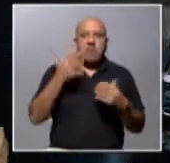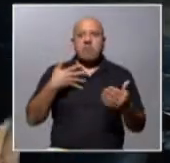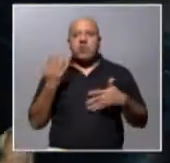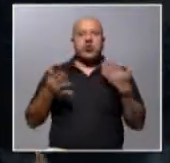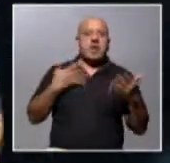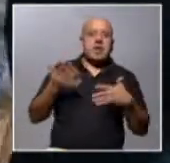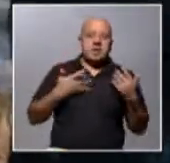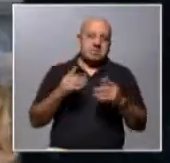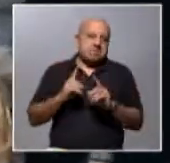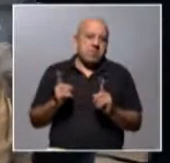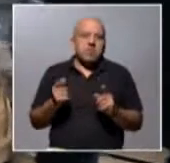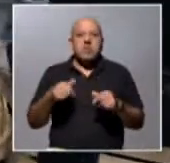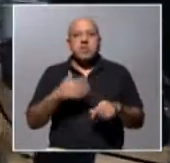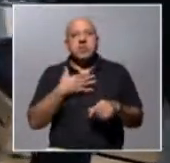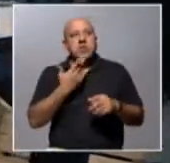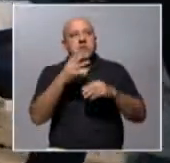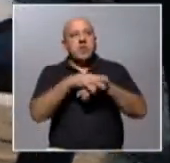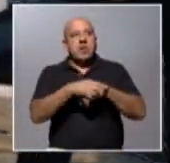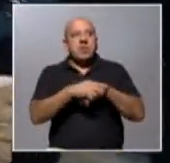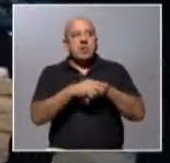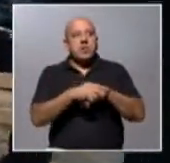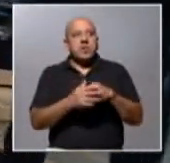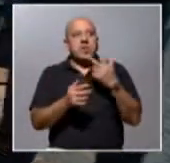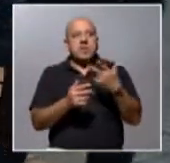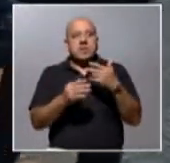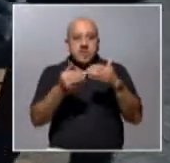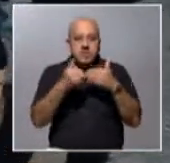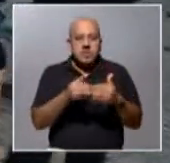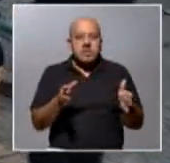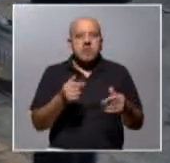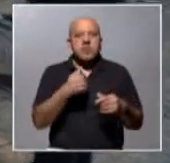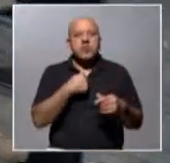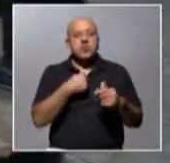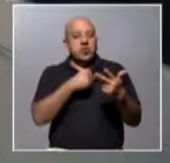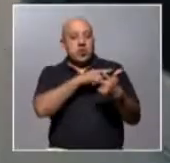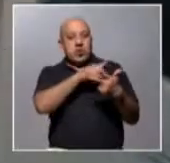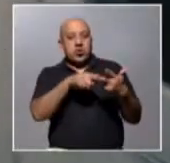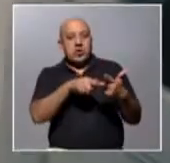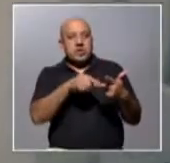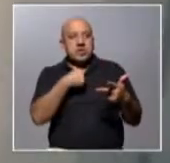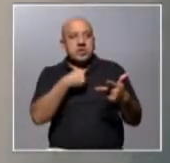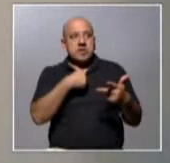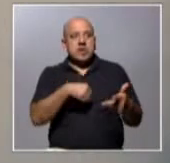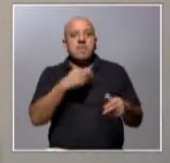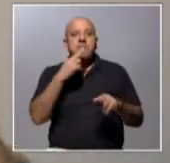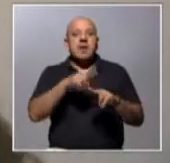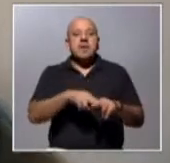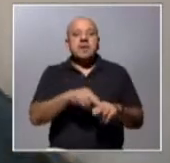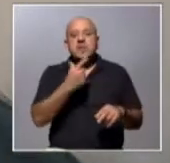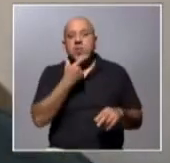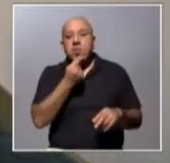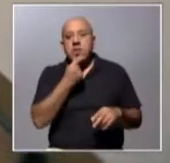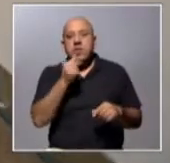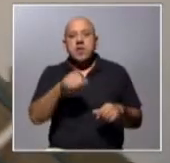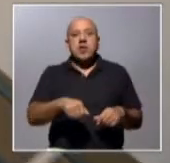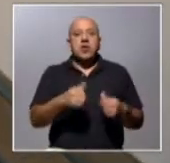Empezamos cocinando en casa junto a un amigo, éramos todos los que iniciamos, Jorge, un amigo y yo, y lo que hacíamos era martes y jueves darlo en